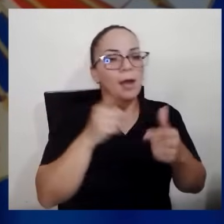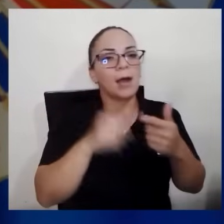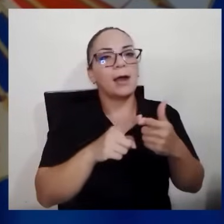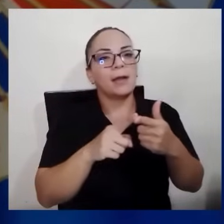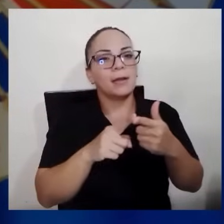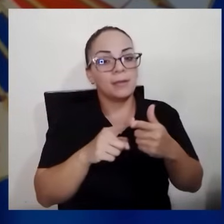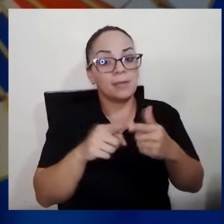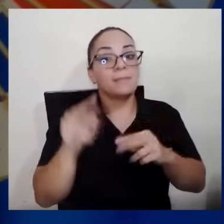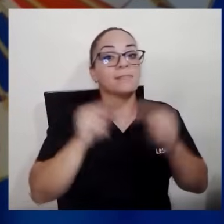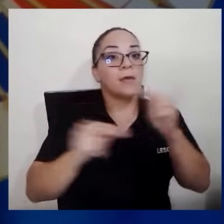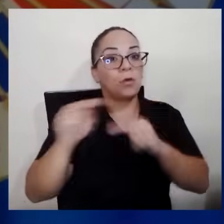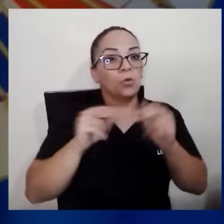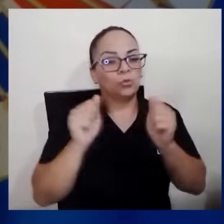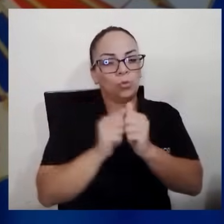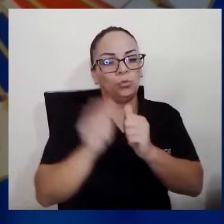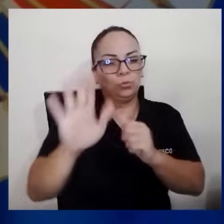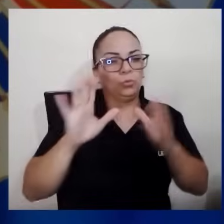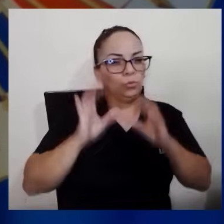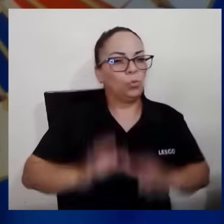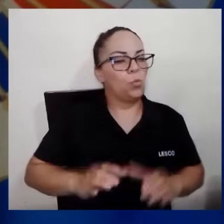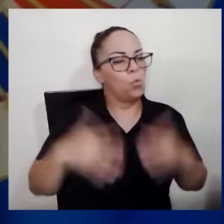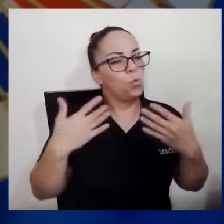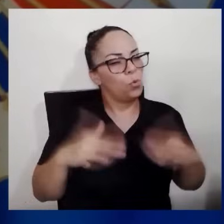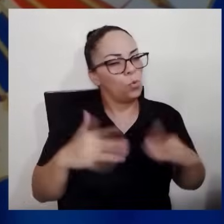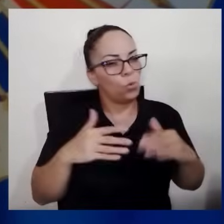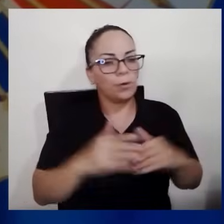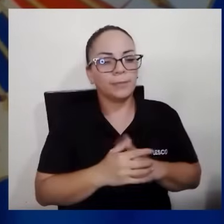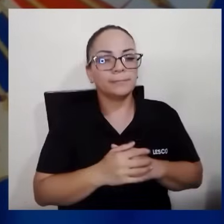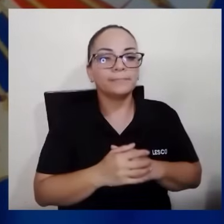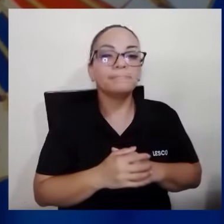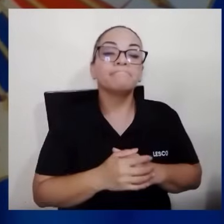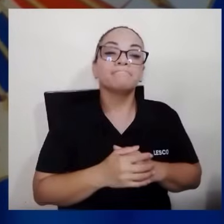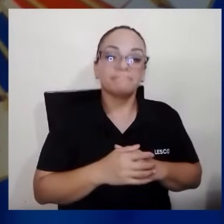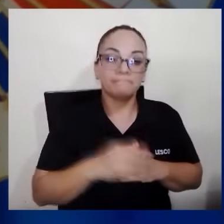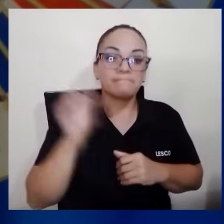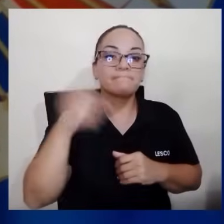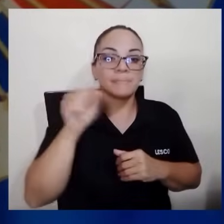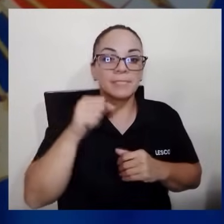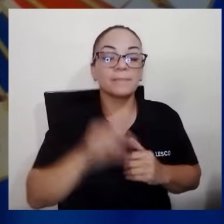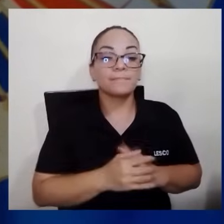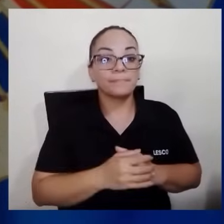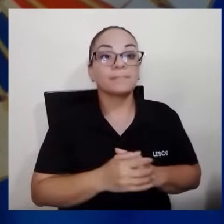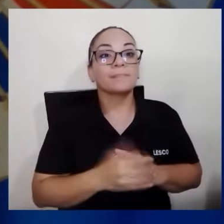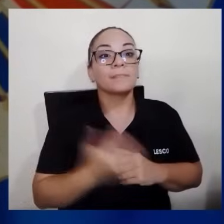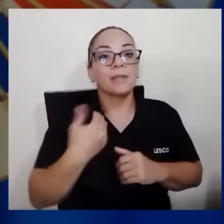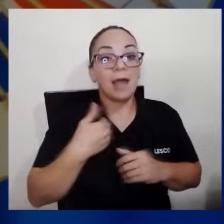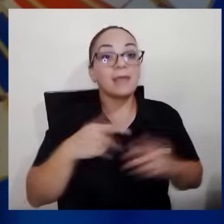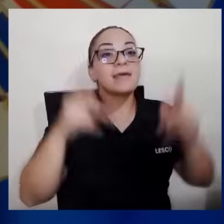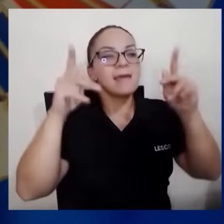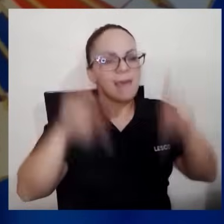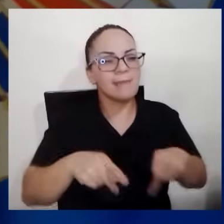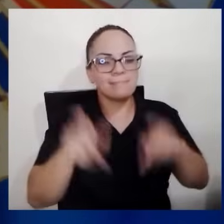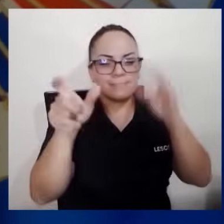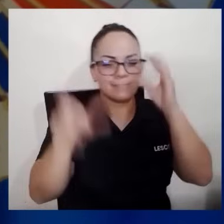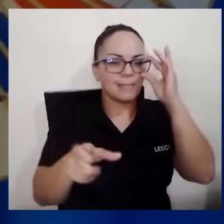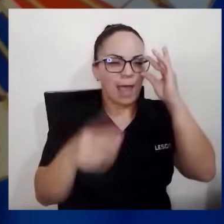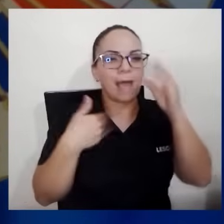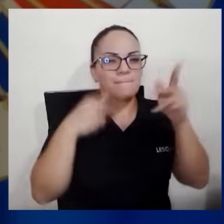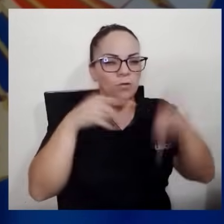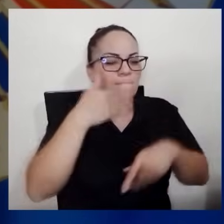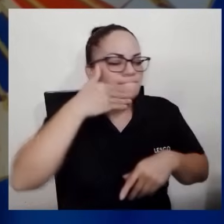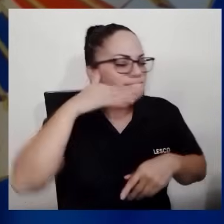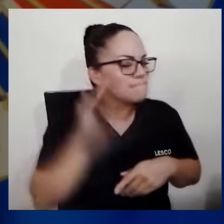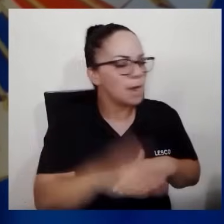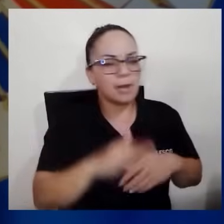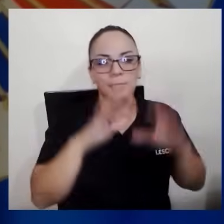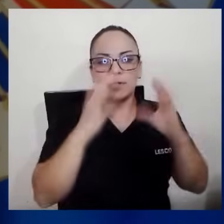de personas Sí hay gente tan baja en el mundo